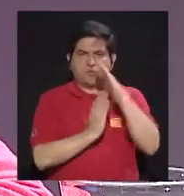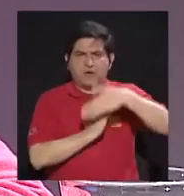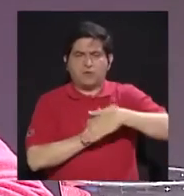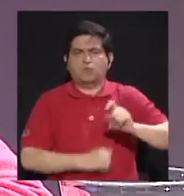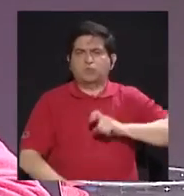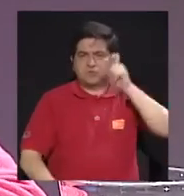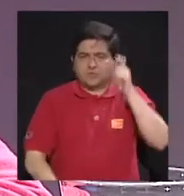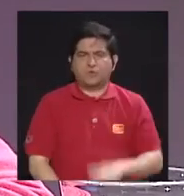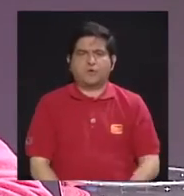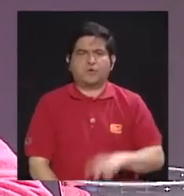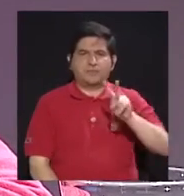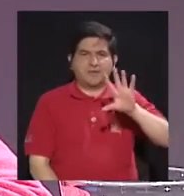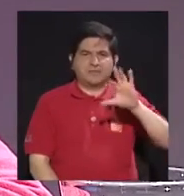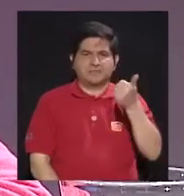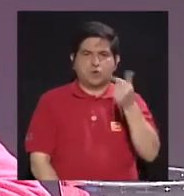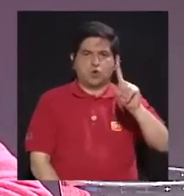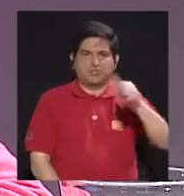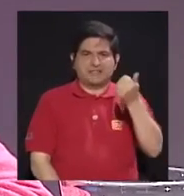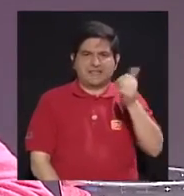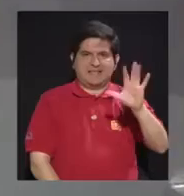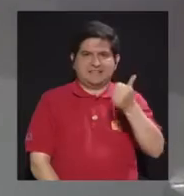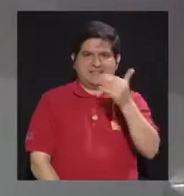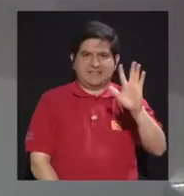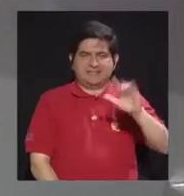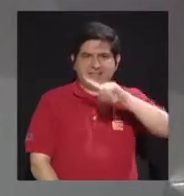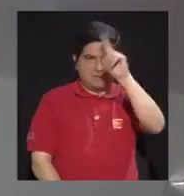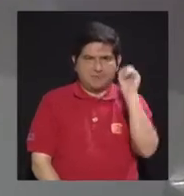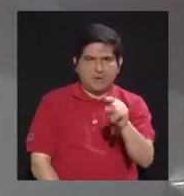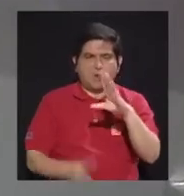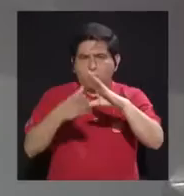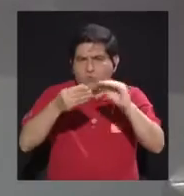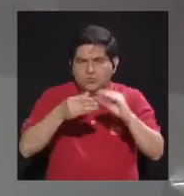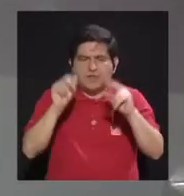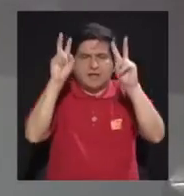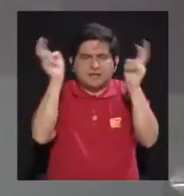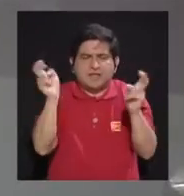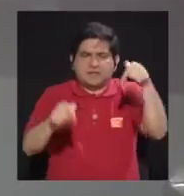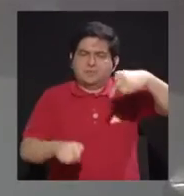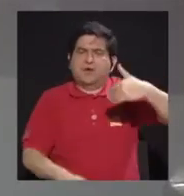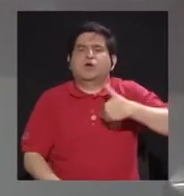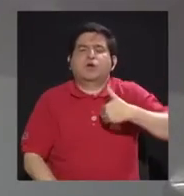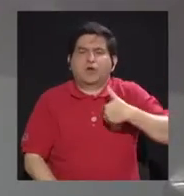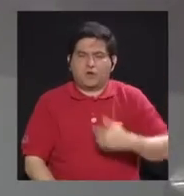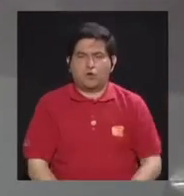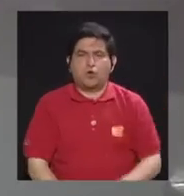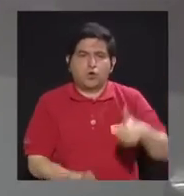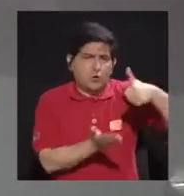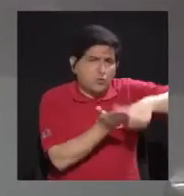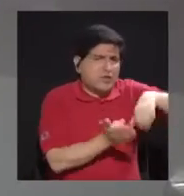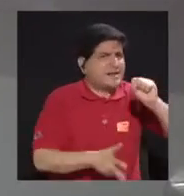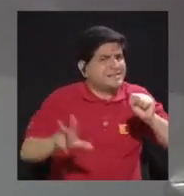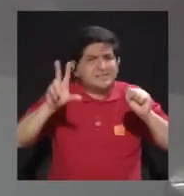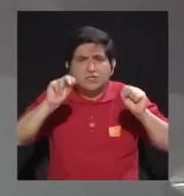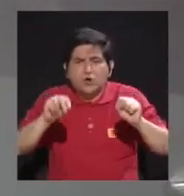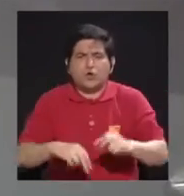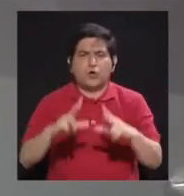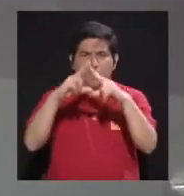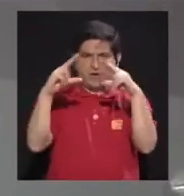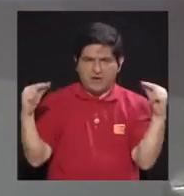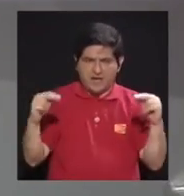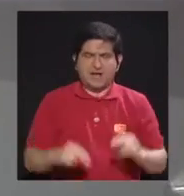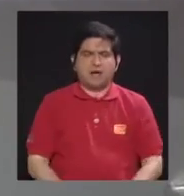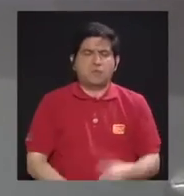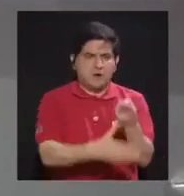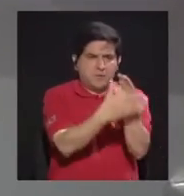Bien, 25-11-15-15 para sus preguntas o comentarios sobre nuestro tema de hoy. ¿Votar o no votar en Nicaragua por